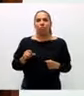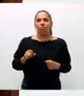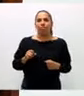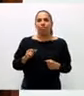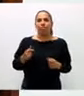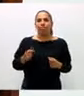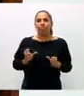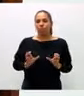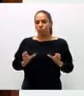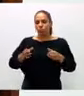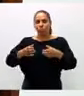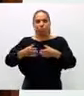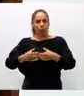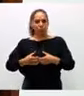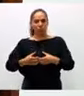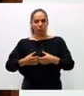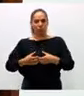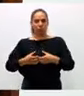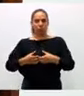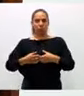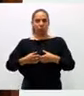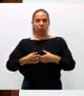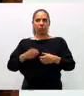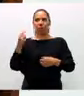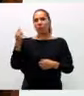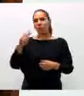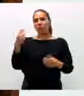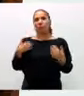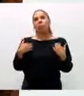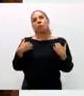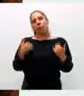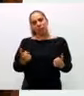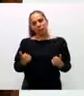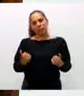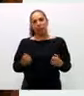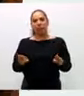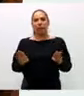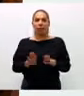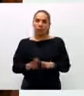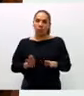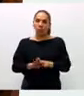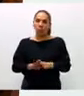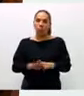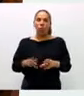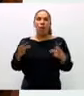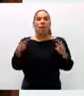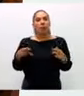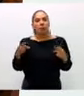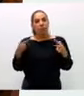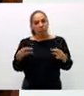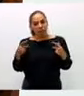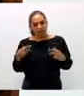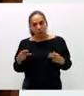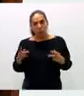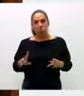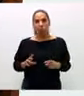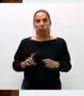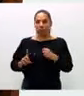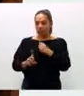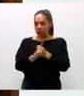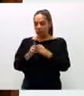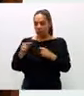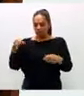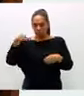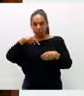que decía, cuando no se hacen responsables las personas que intervienen en un conflicto, no se